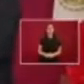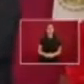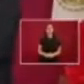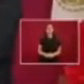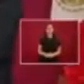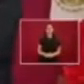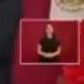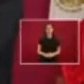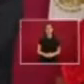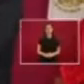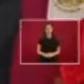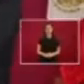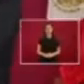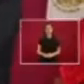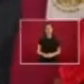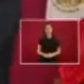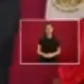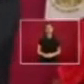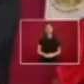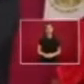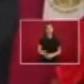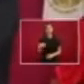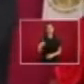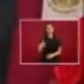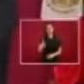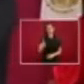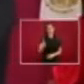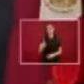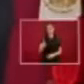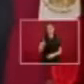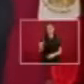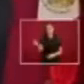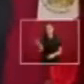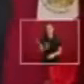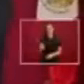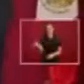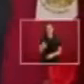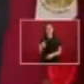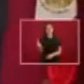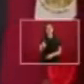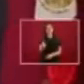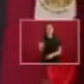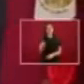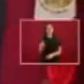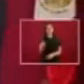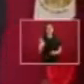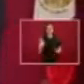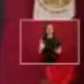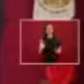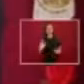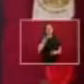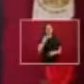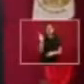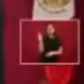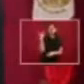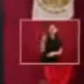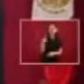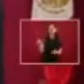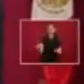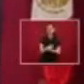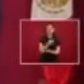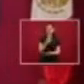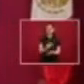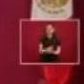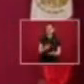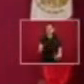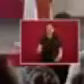Paco? Yo creo que se va a mover. Digo, puede ser, pero lo más probable, porque un mes yo creo que si se lo planteas a las malas noticias hay que